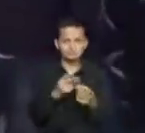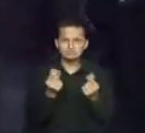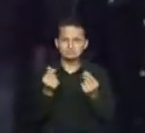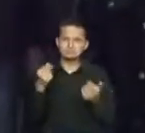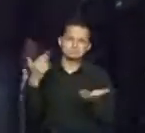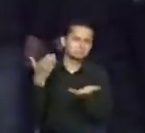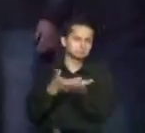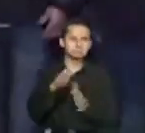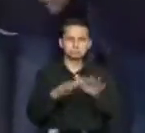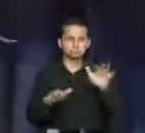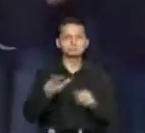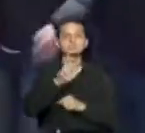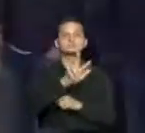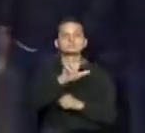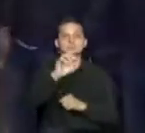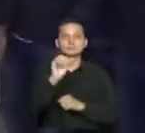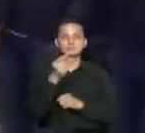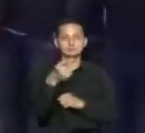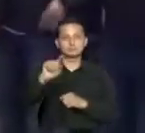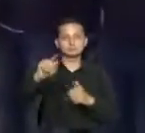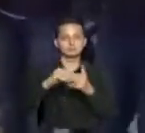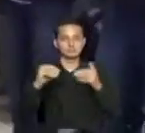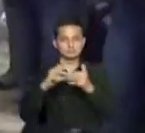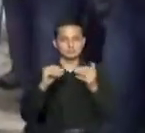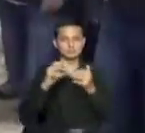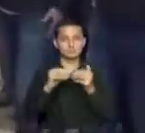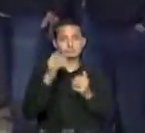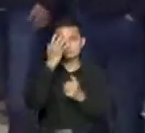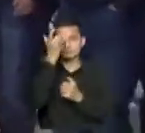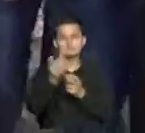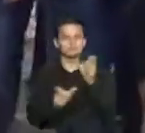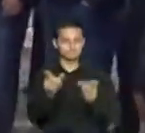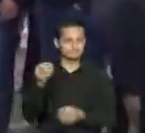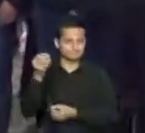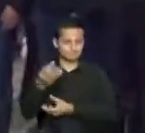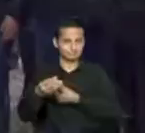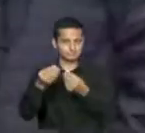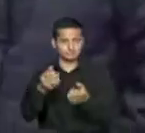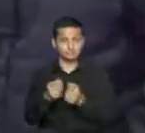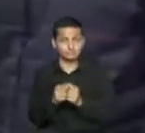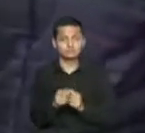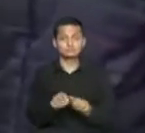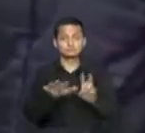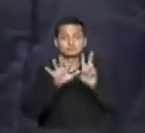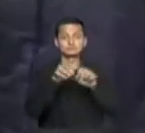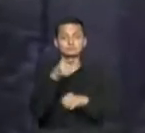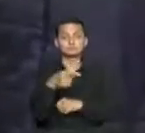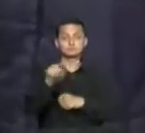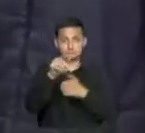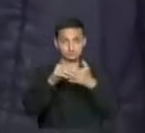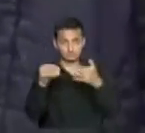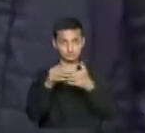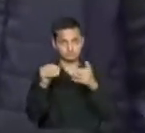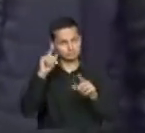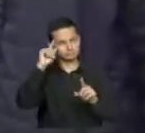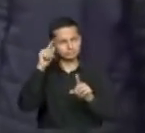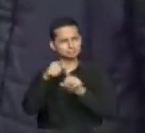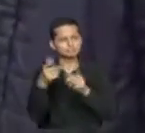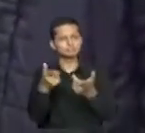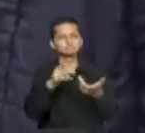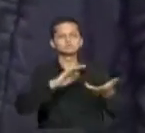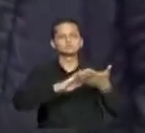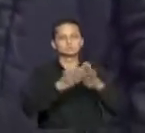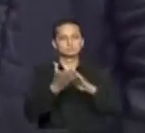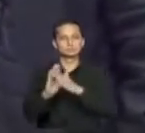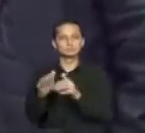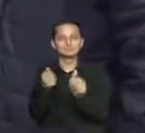invertido alrededor de $30 millones en regalías anticipadas, de los cuales $7 millones se han destinado a las comunidades